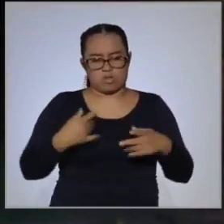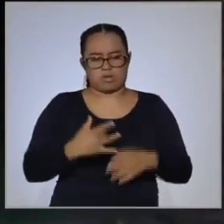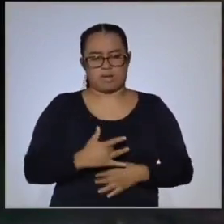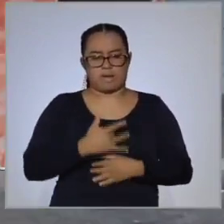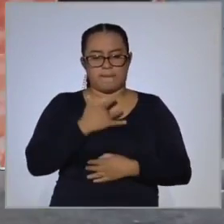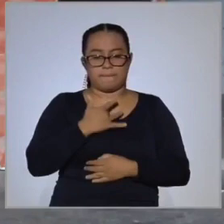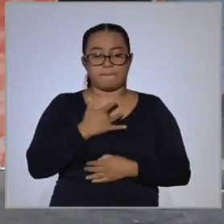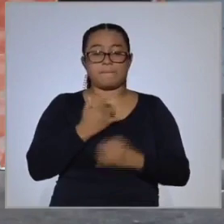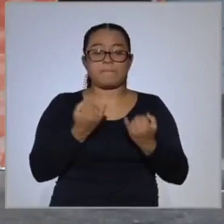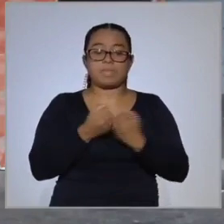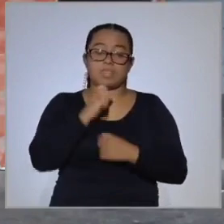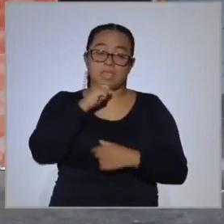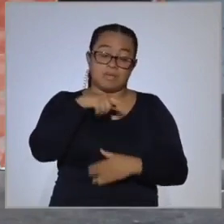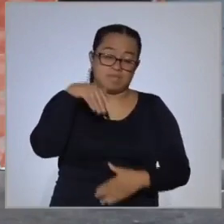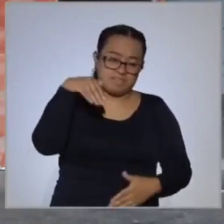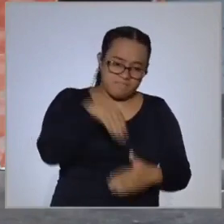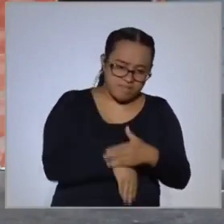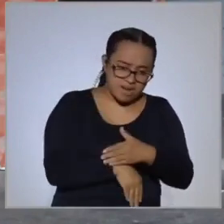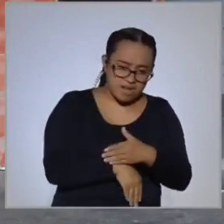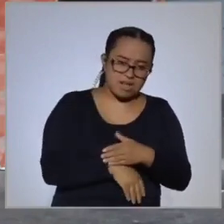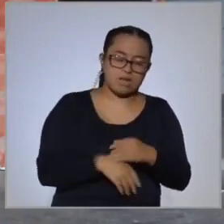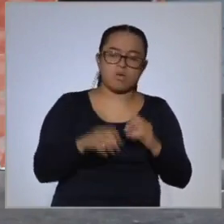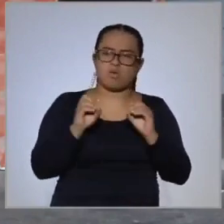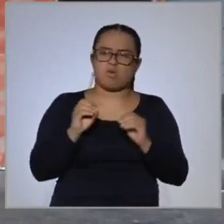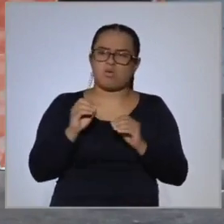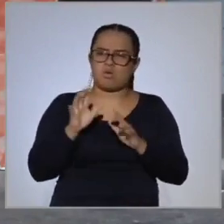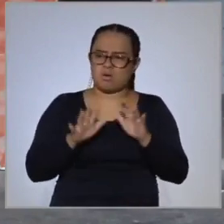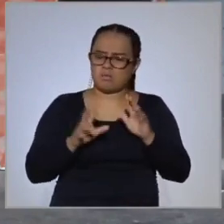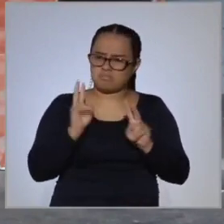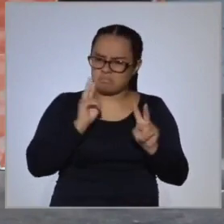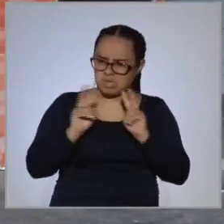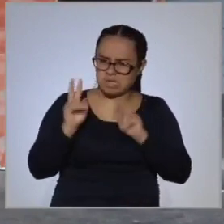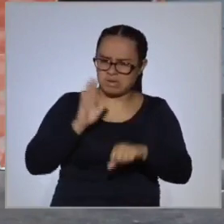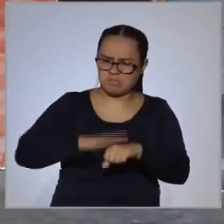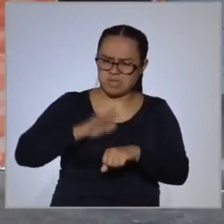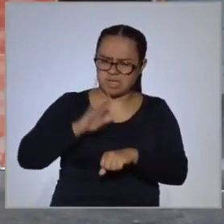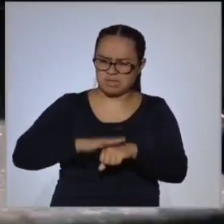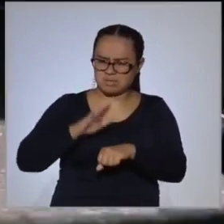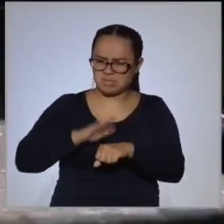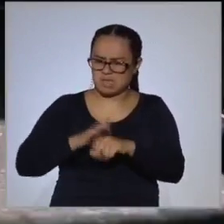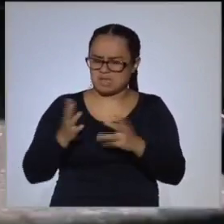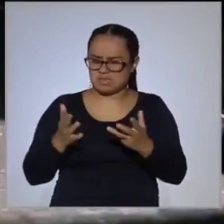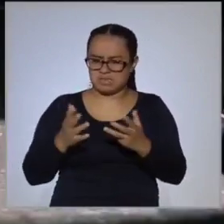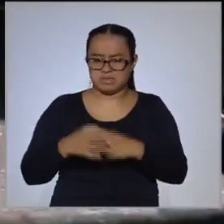los fracasos, los cada vez menos, pero bueno, anhelos.